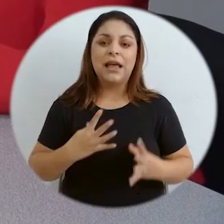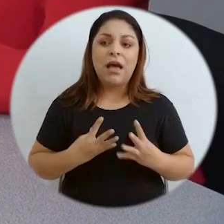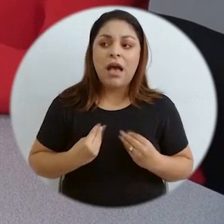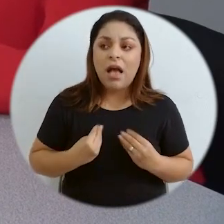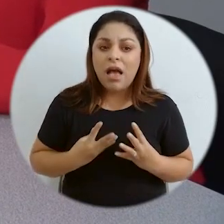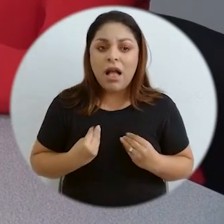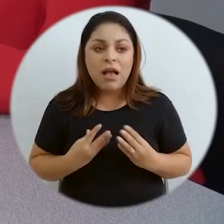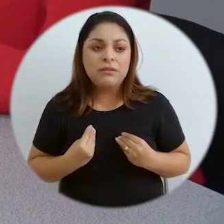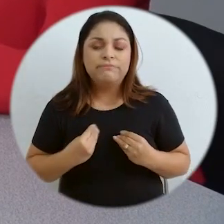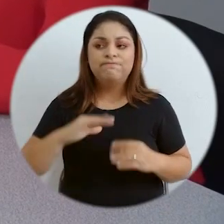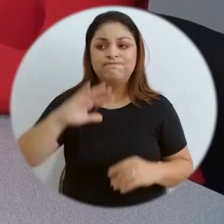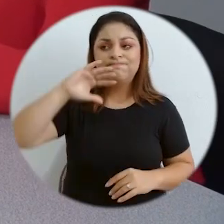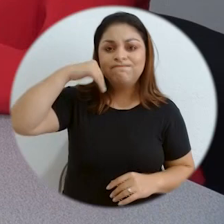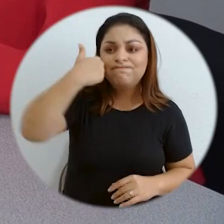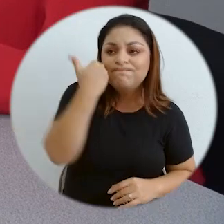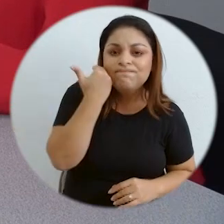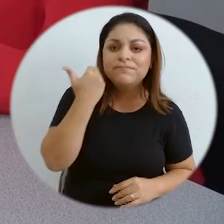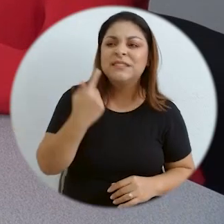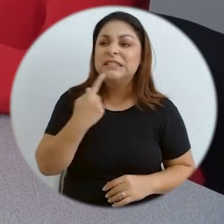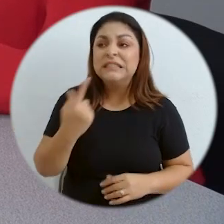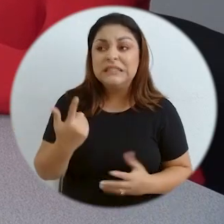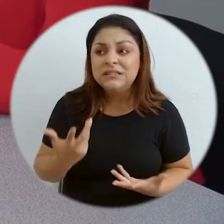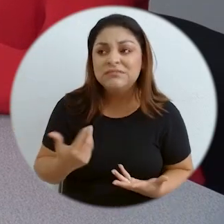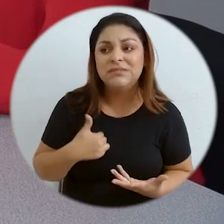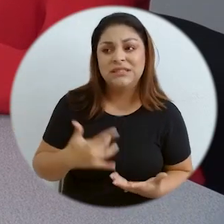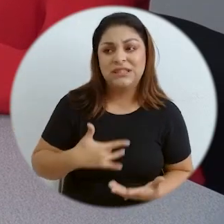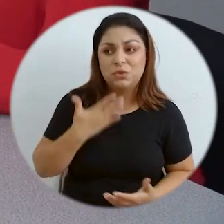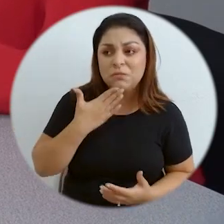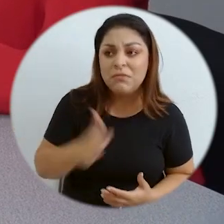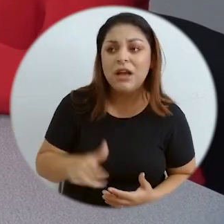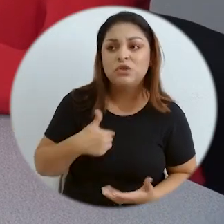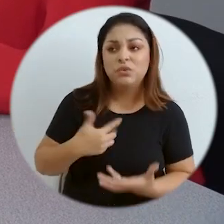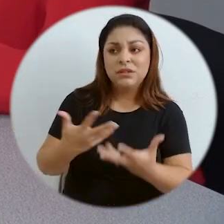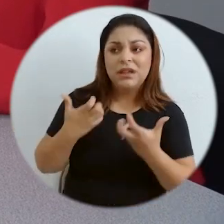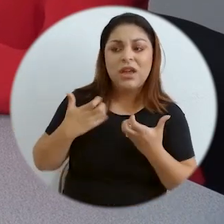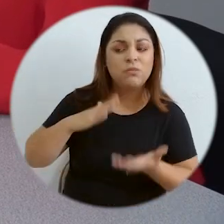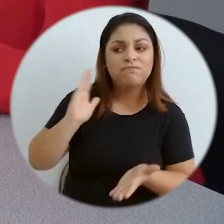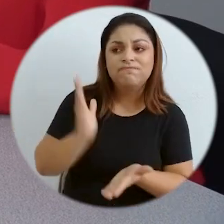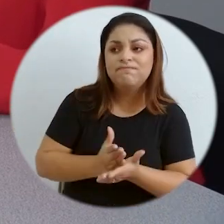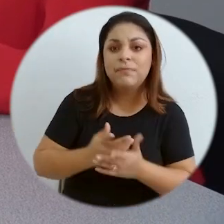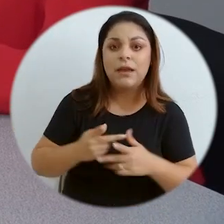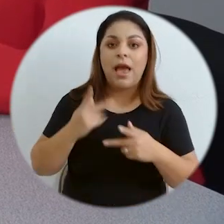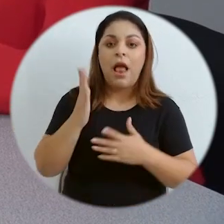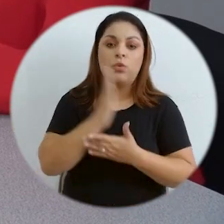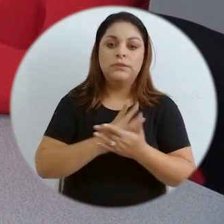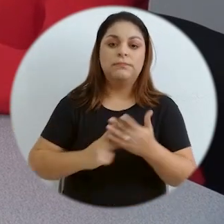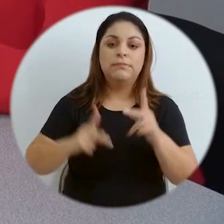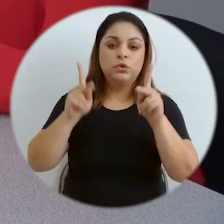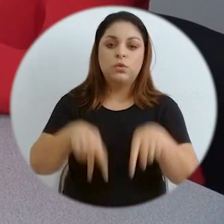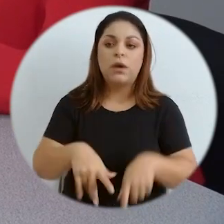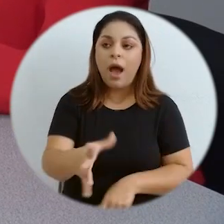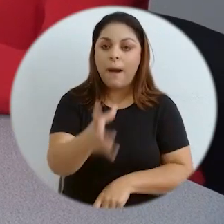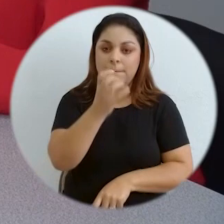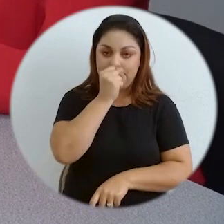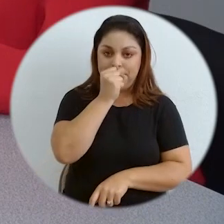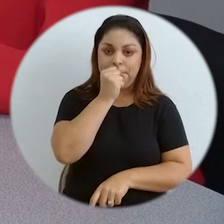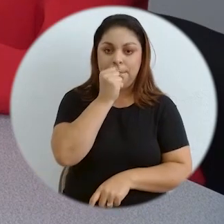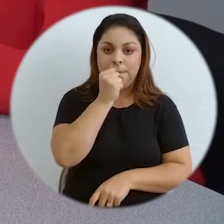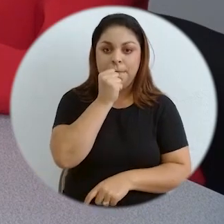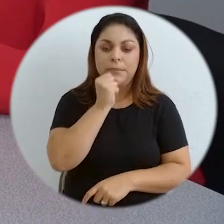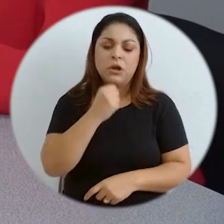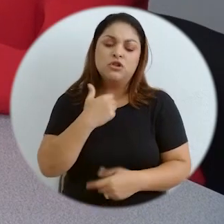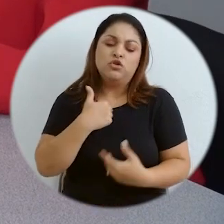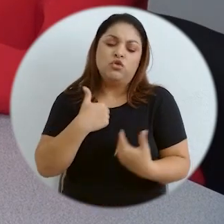mucha vergüenza de decir me siento mal y he pensado en quitarme la vida. Digamos, yo lo he